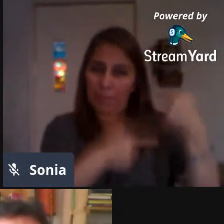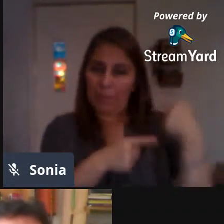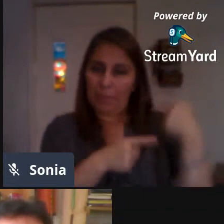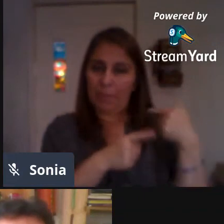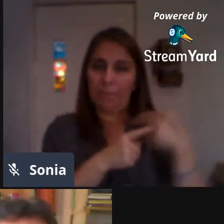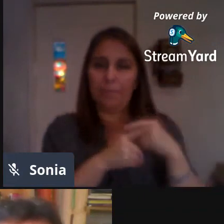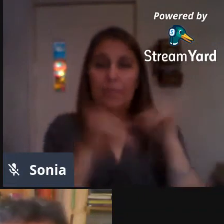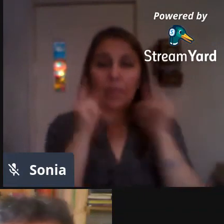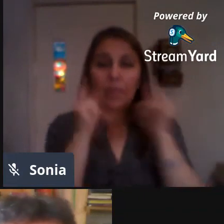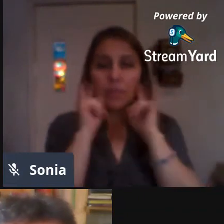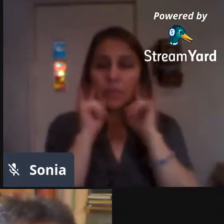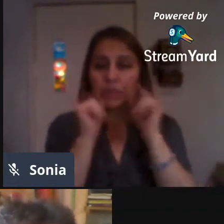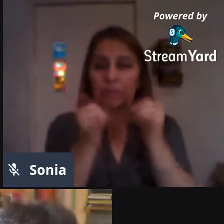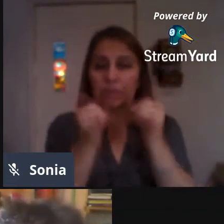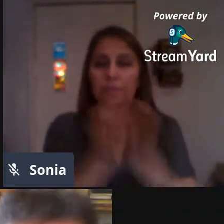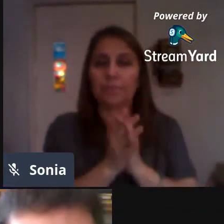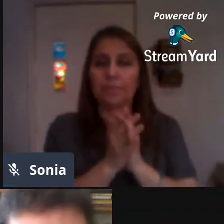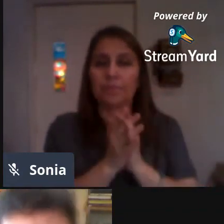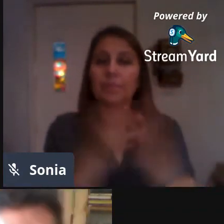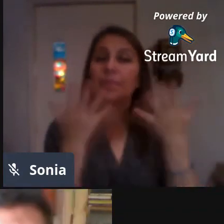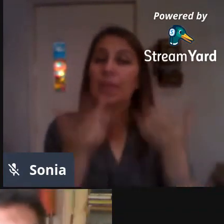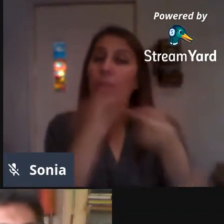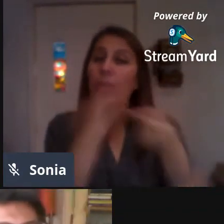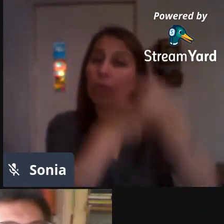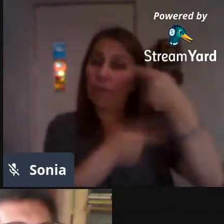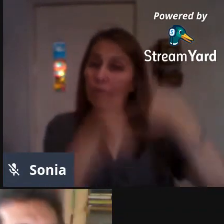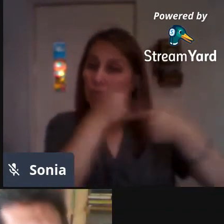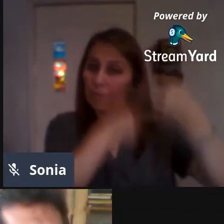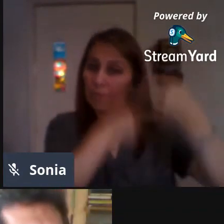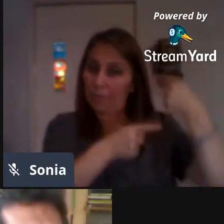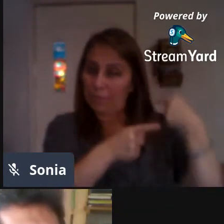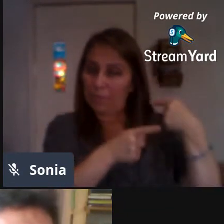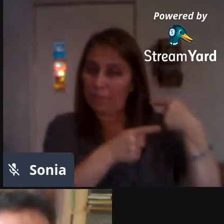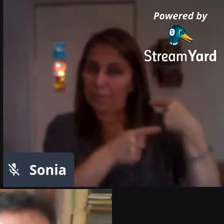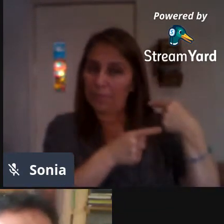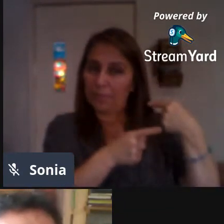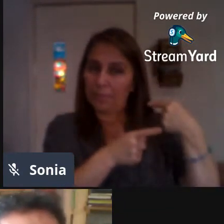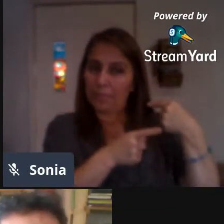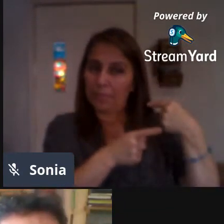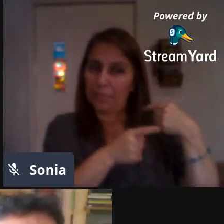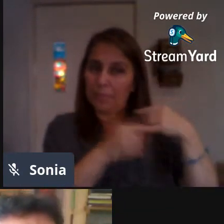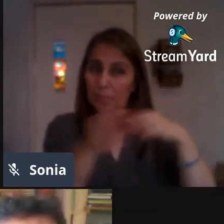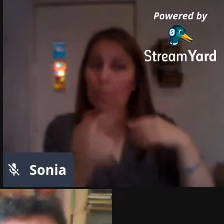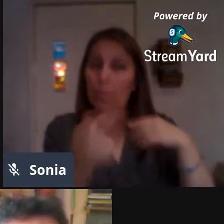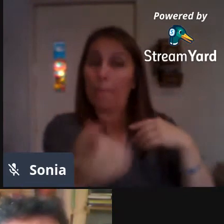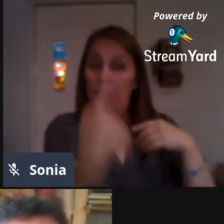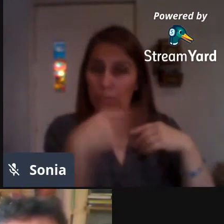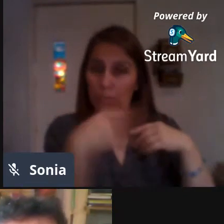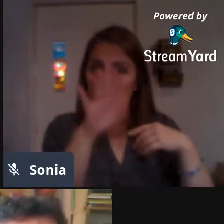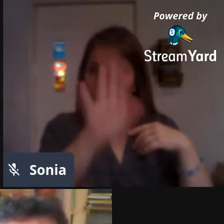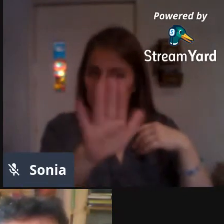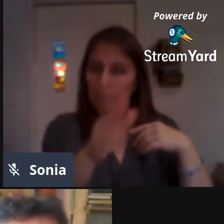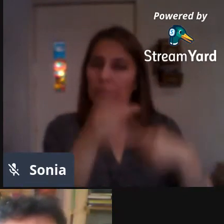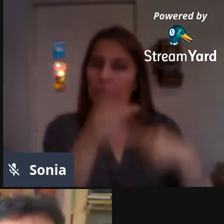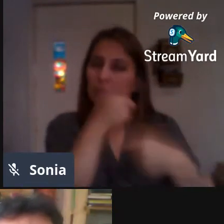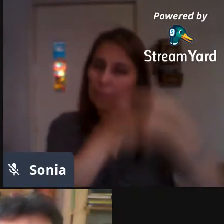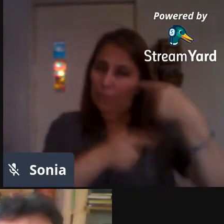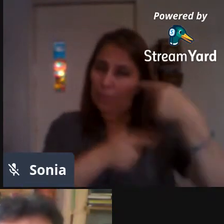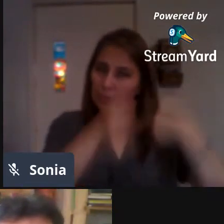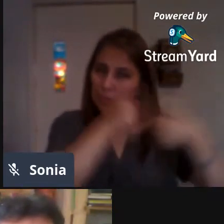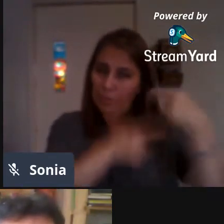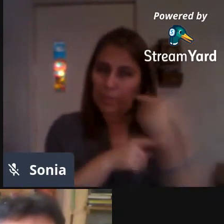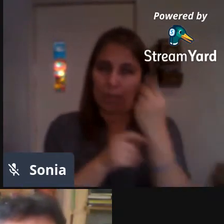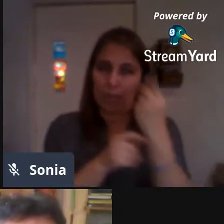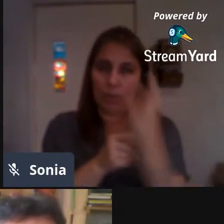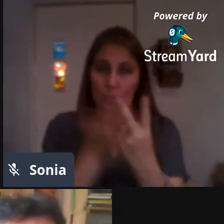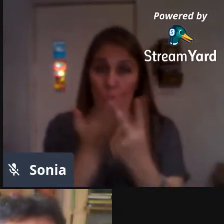pero devolverme antes de responder de esa pregunta yo haga a dos cosas que toco